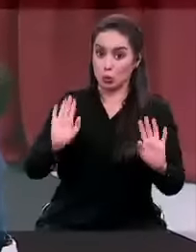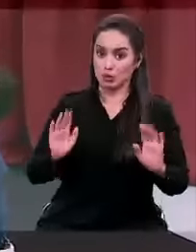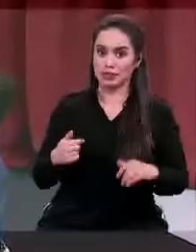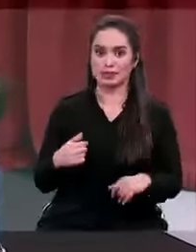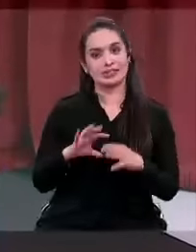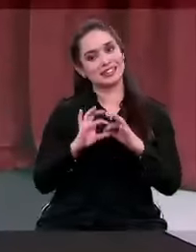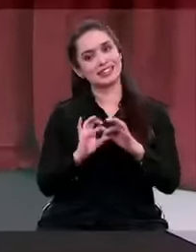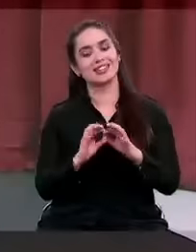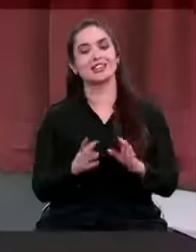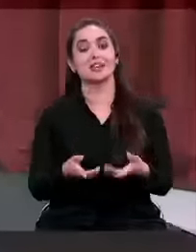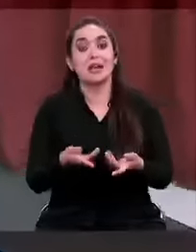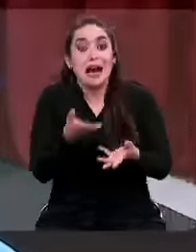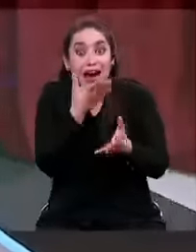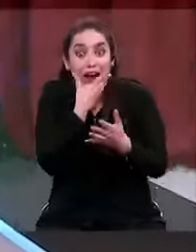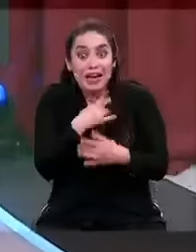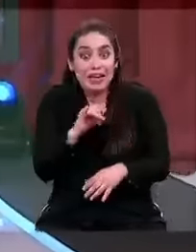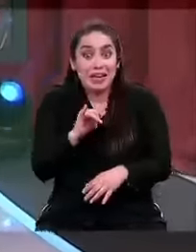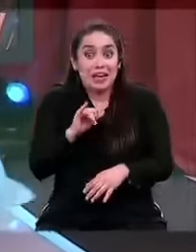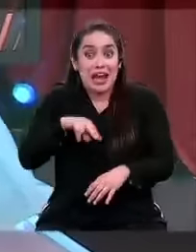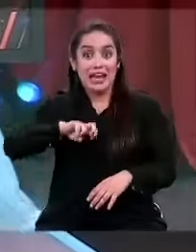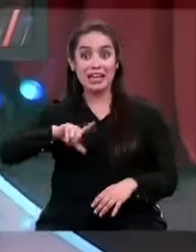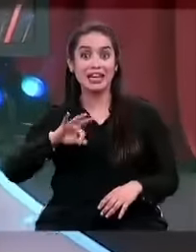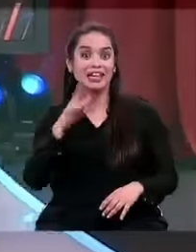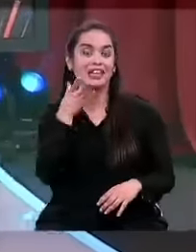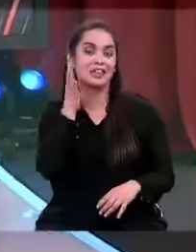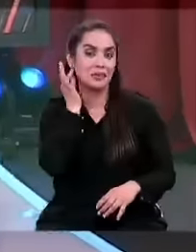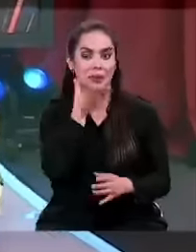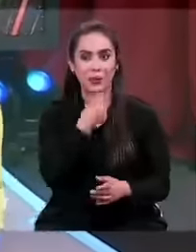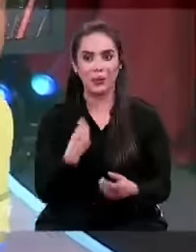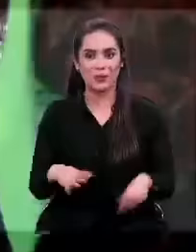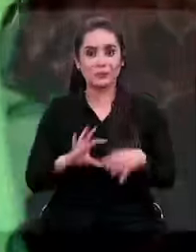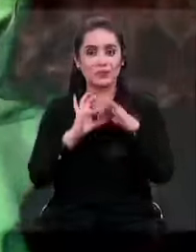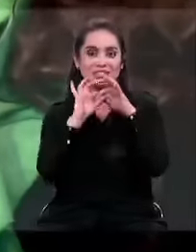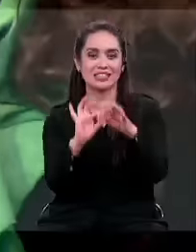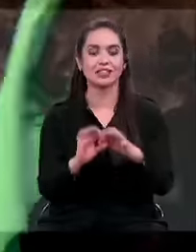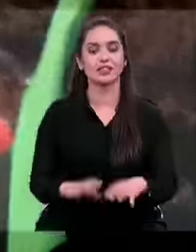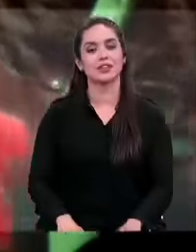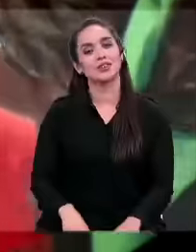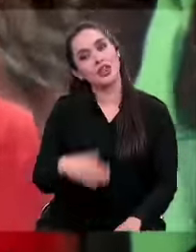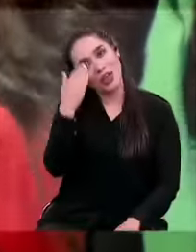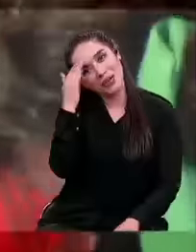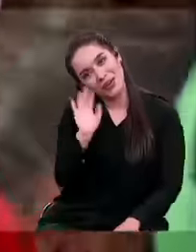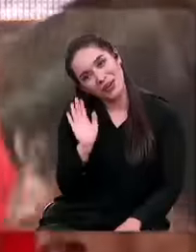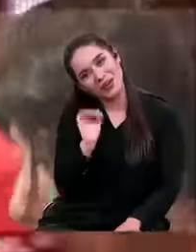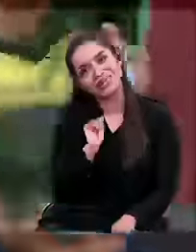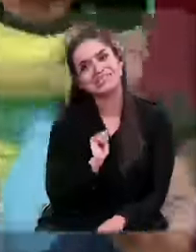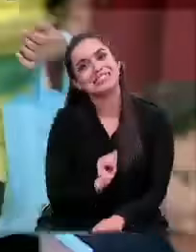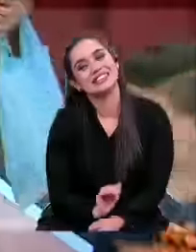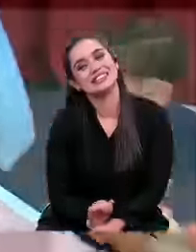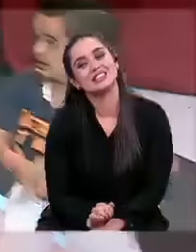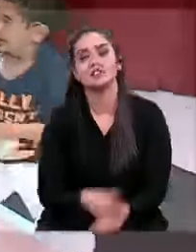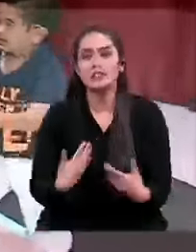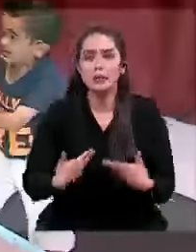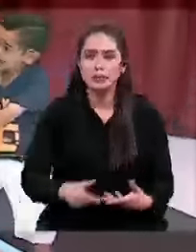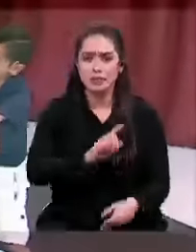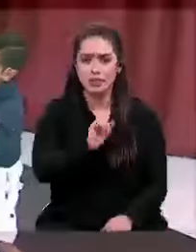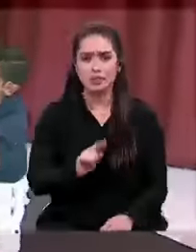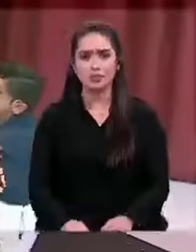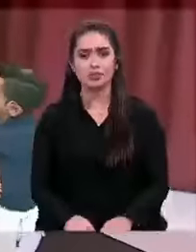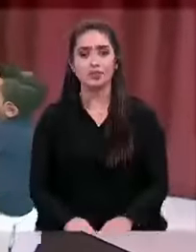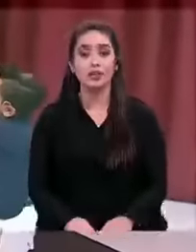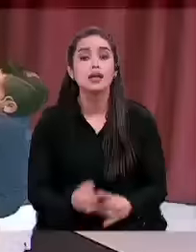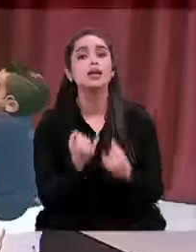qué son ¡Ay, creo que linda! ¡Muchas gracias! ¡Gracias, tía! ¡Uy, él tiene! ¡Hola! ¡Ya, no te pongas pesado! ¡Él es